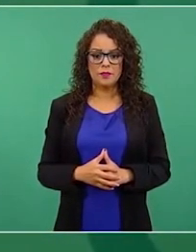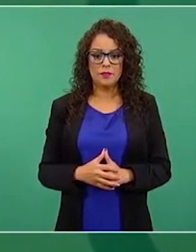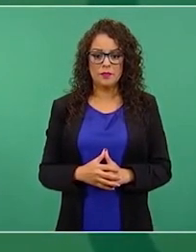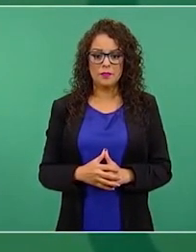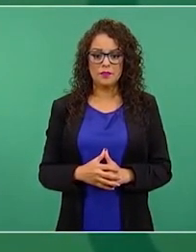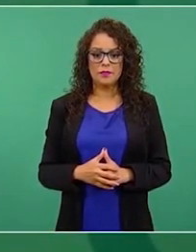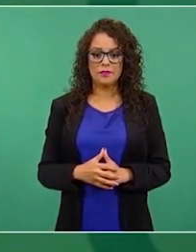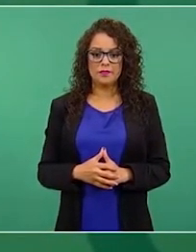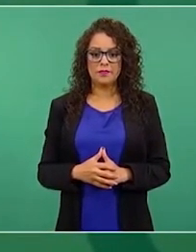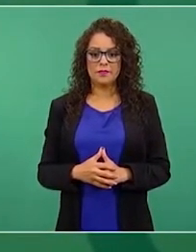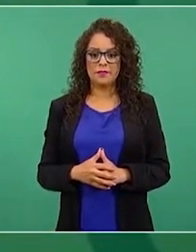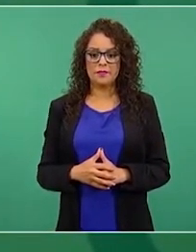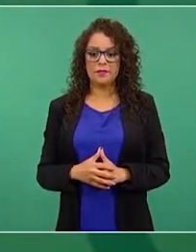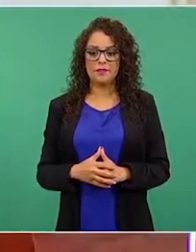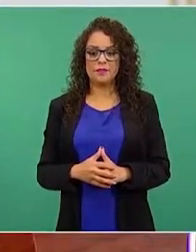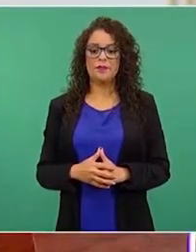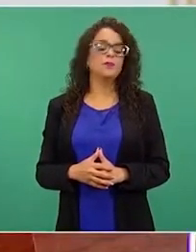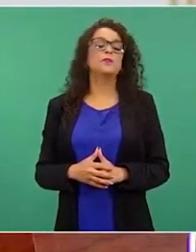porque